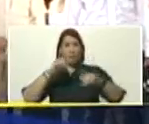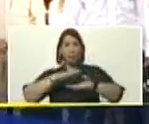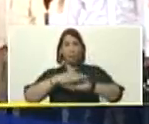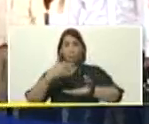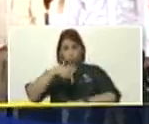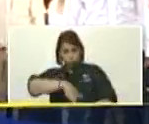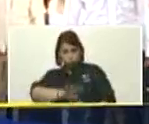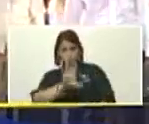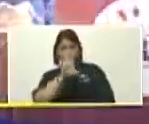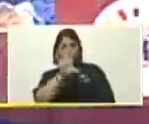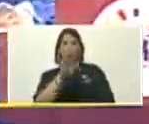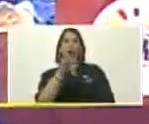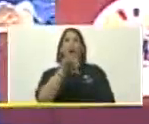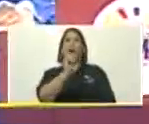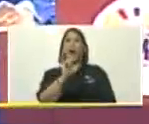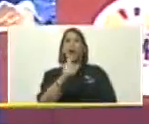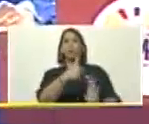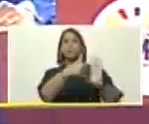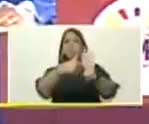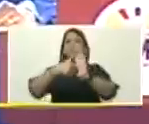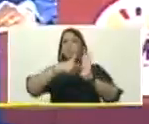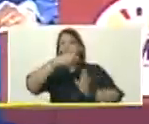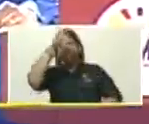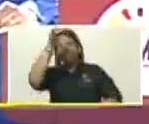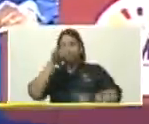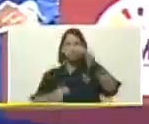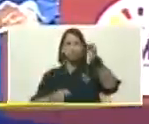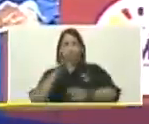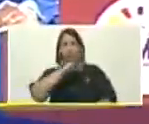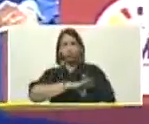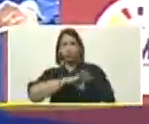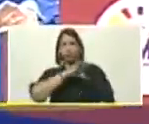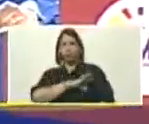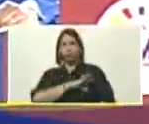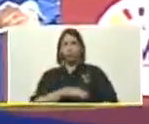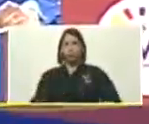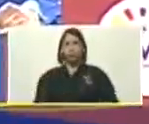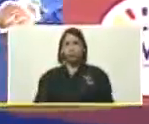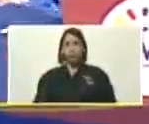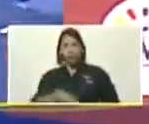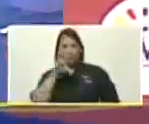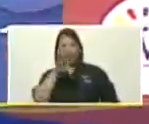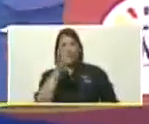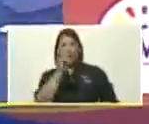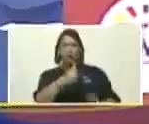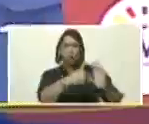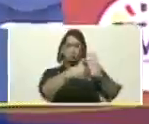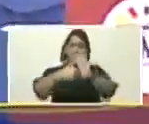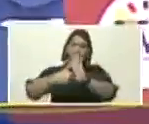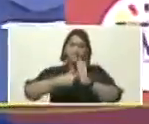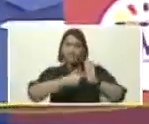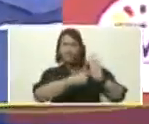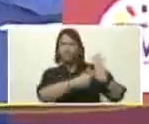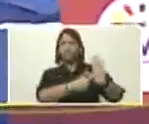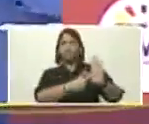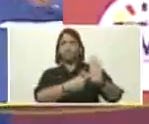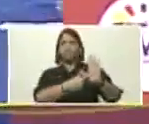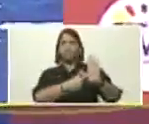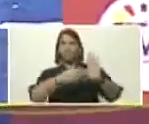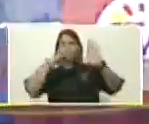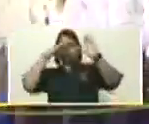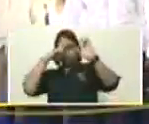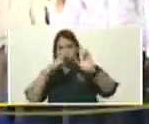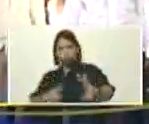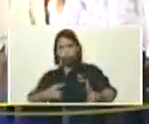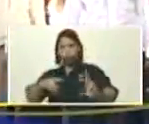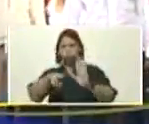país lo que hay es muestra de justicia social y en este país lo que hay es muestra de que se le respetan los